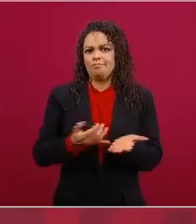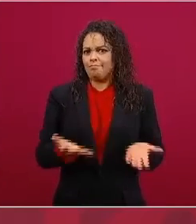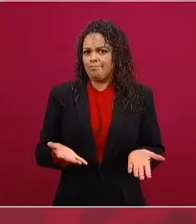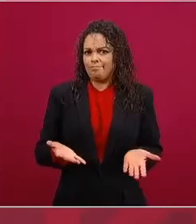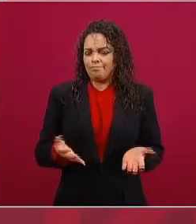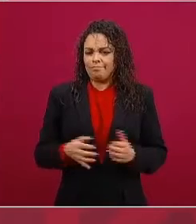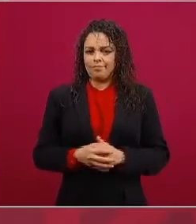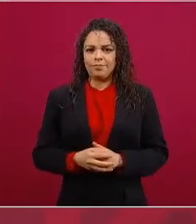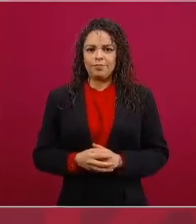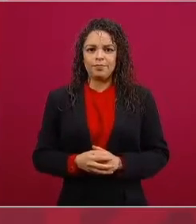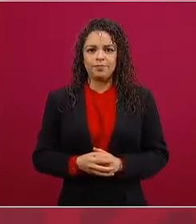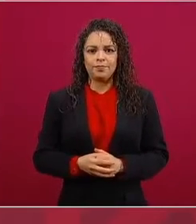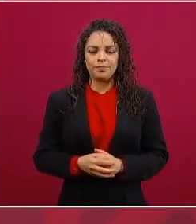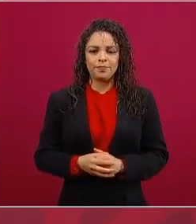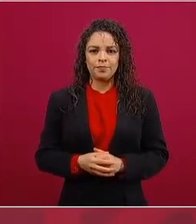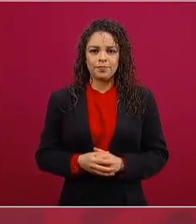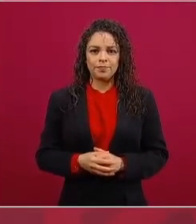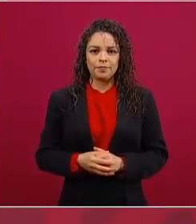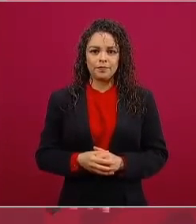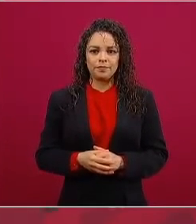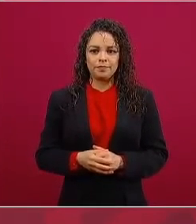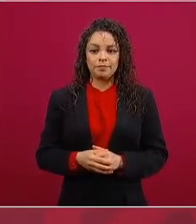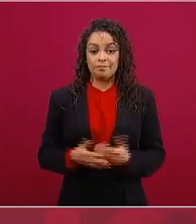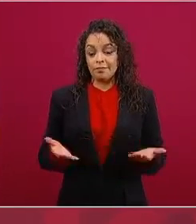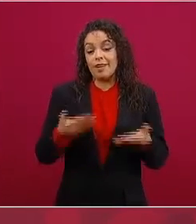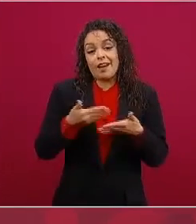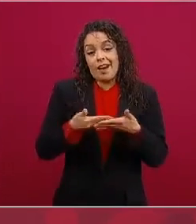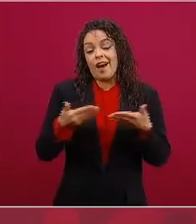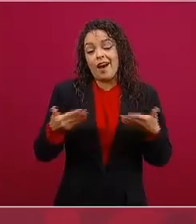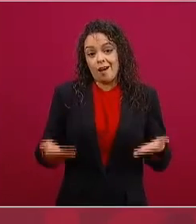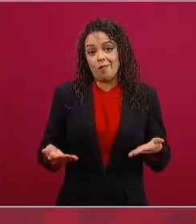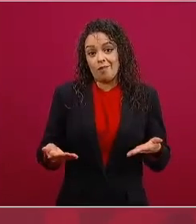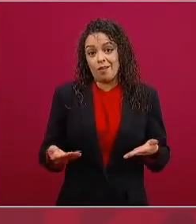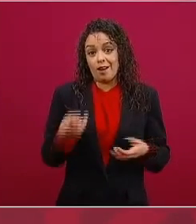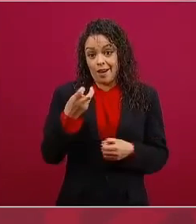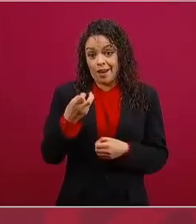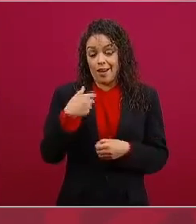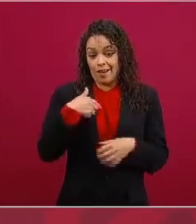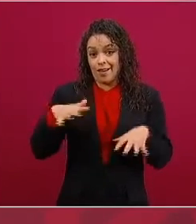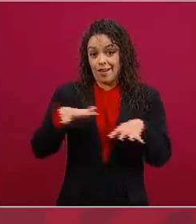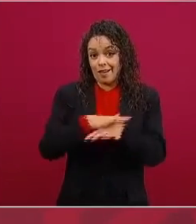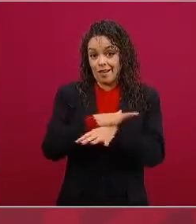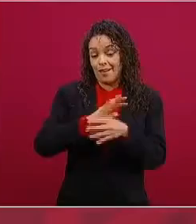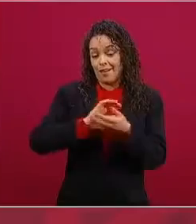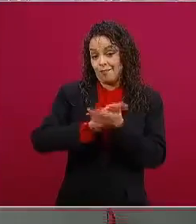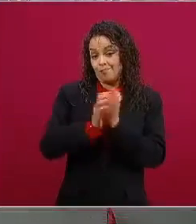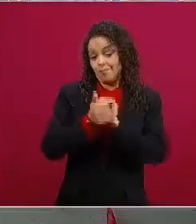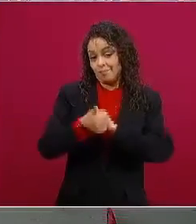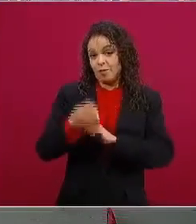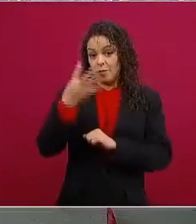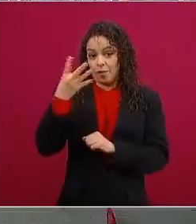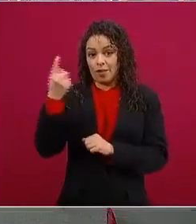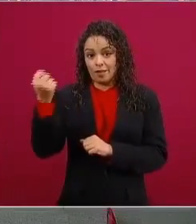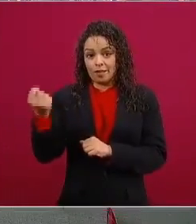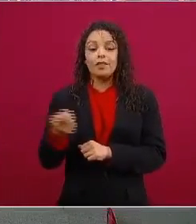Entonces, pues ahora hay que pagar, como pagan todos,